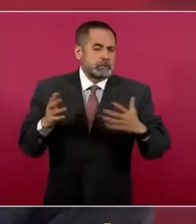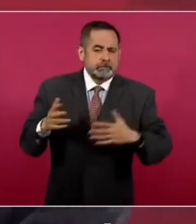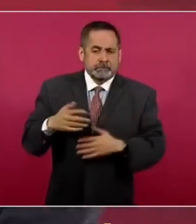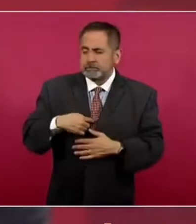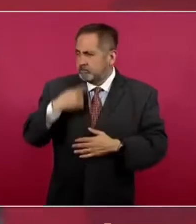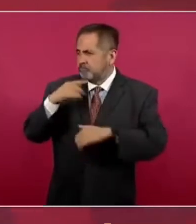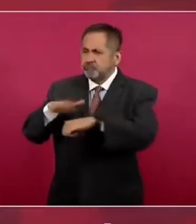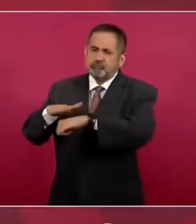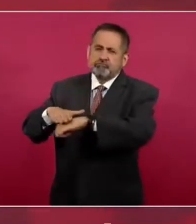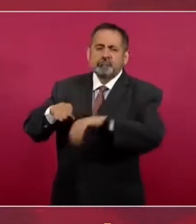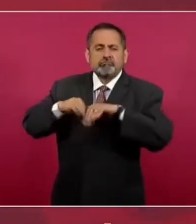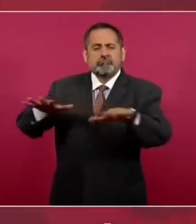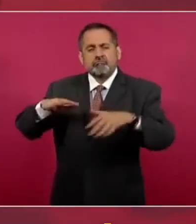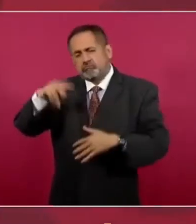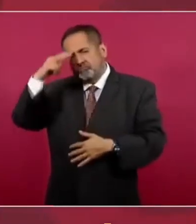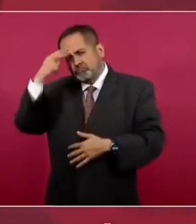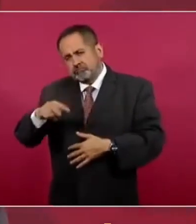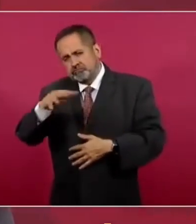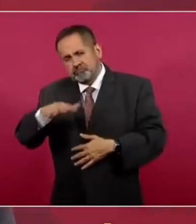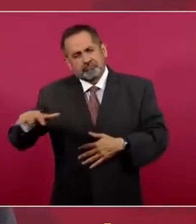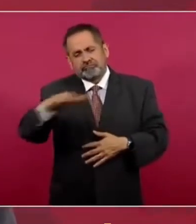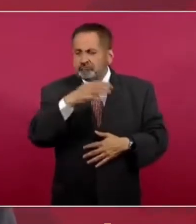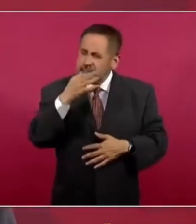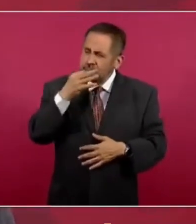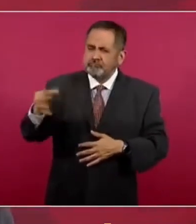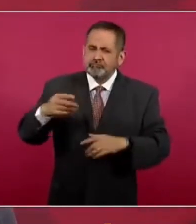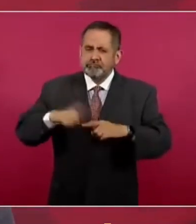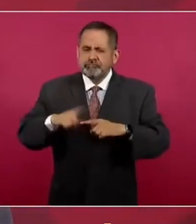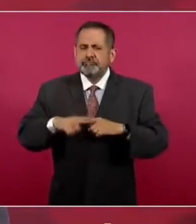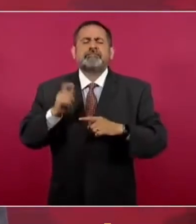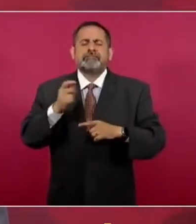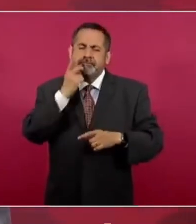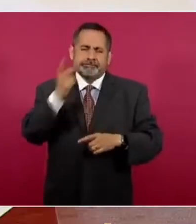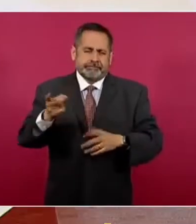los mexicanos sobre este tema?